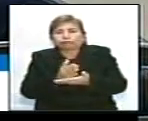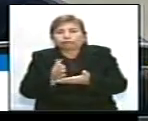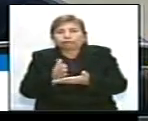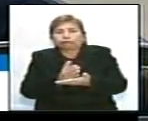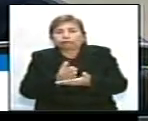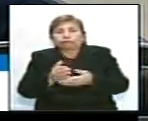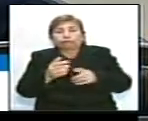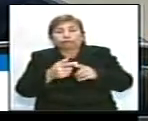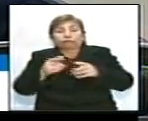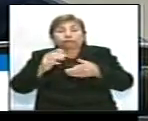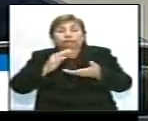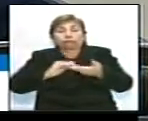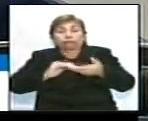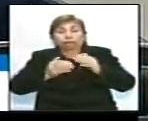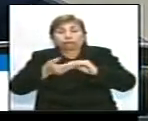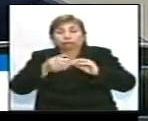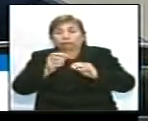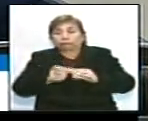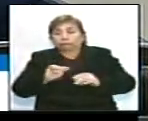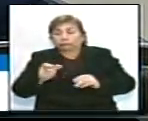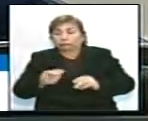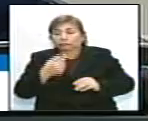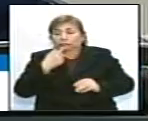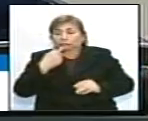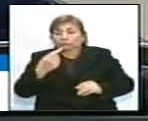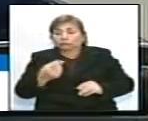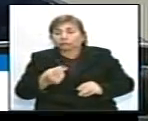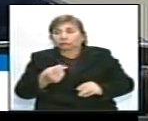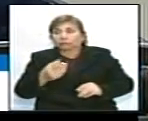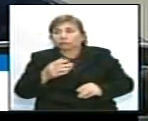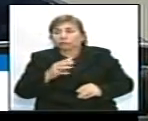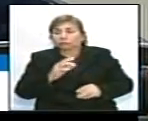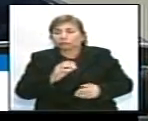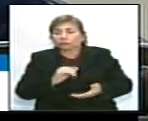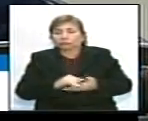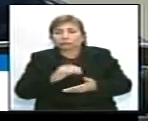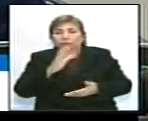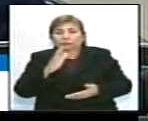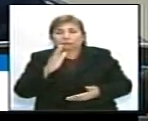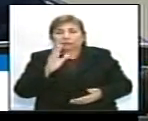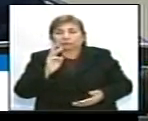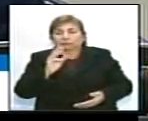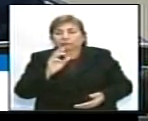propia población. Este es un proyecto de 105 hectáreas,